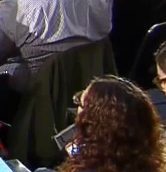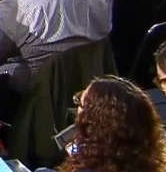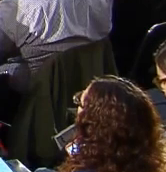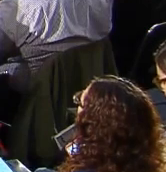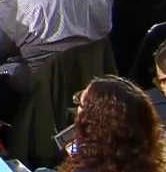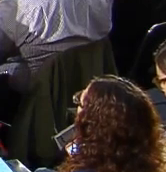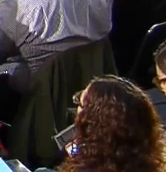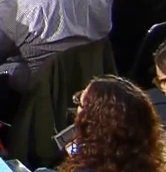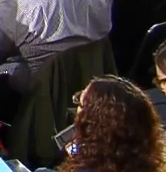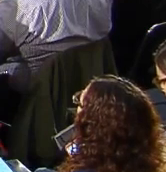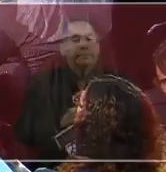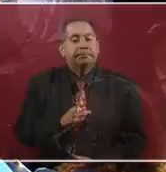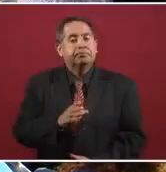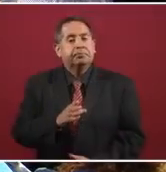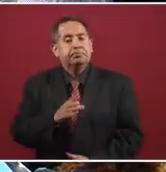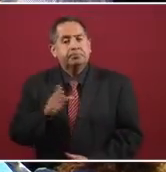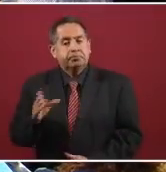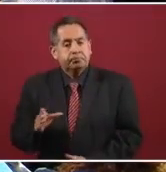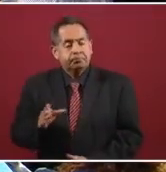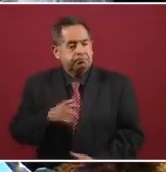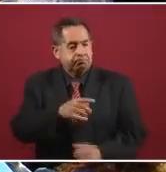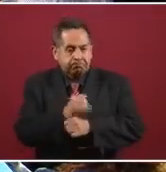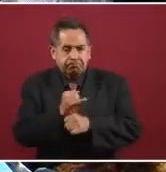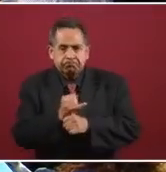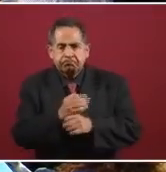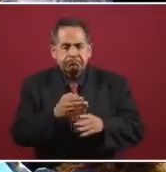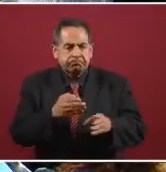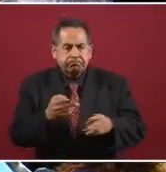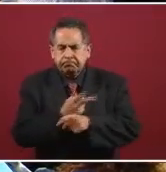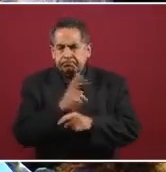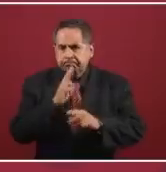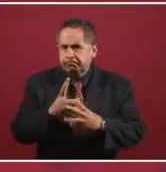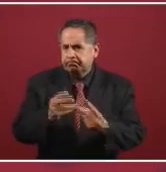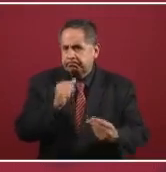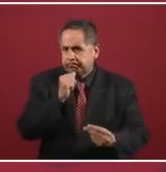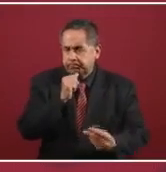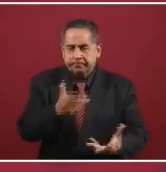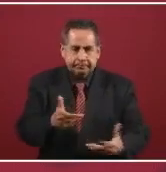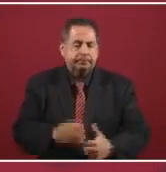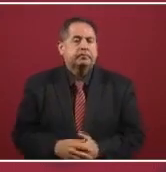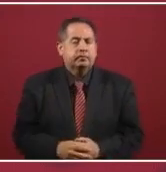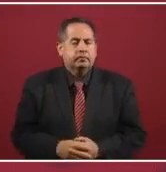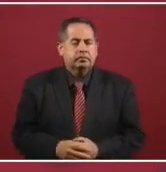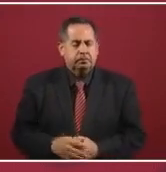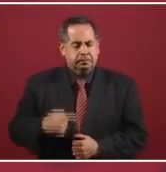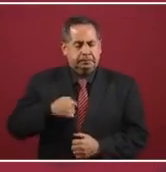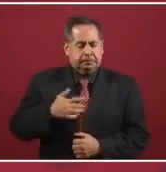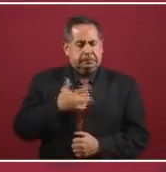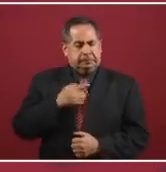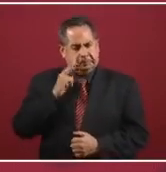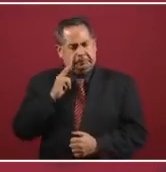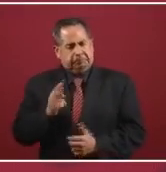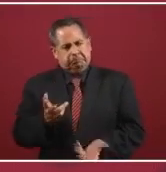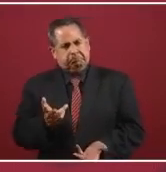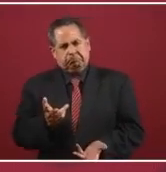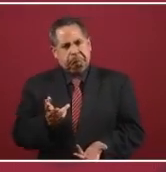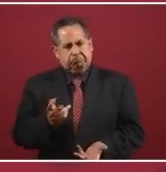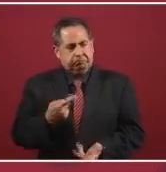son investigaciones en curso que todo el tiempo están sucediendo y resolviéndose. Entonces, no veo yo